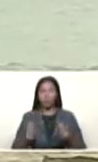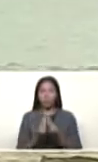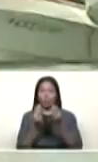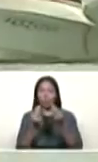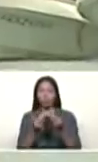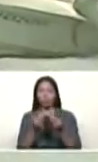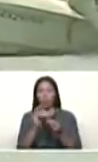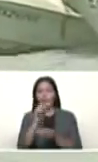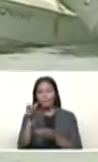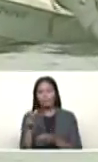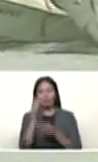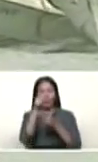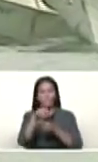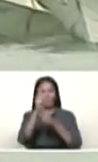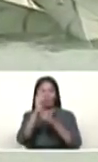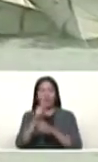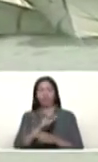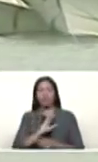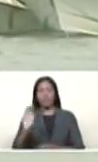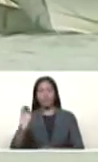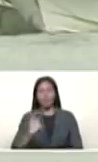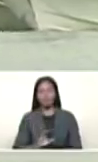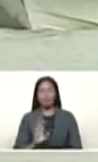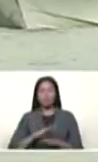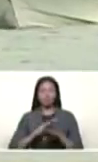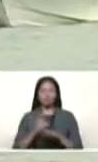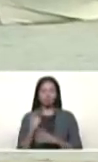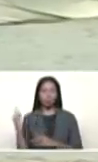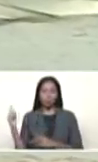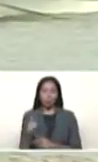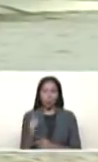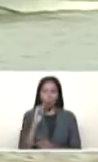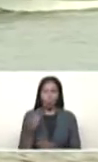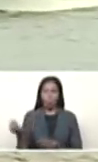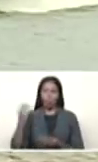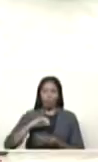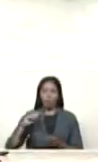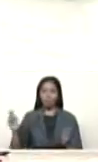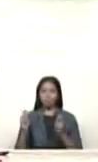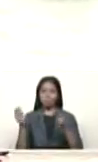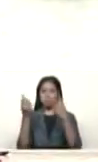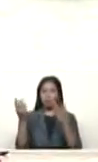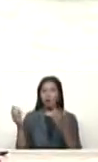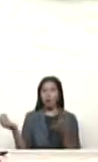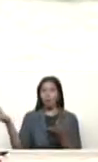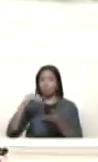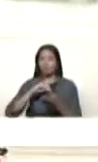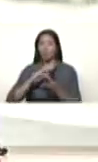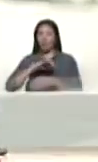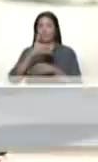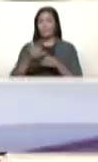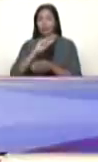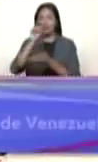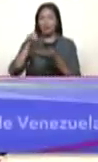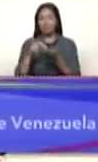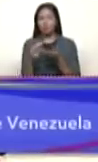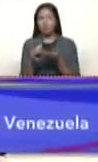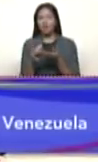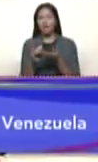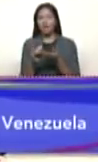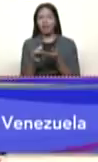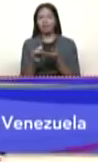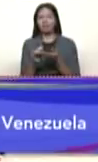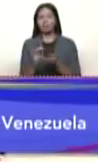las pescadoras de nuestra patria. Porque vengo a relanzar con mucha fuerza el Plan Nacional